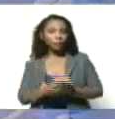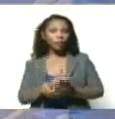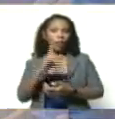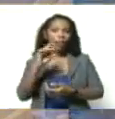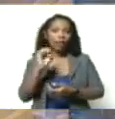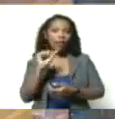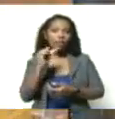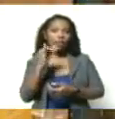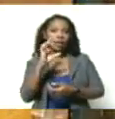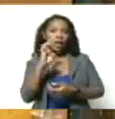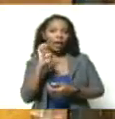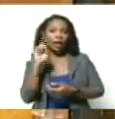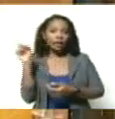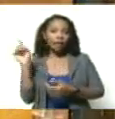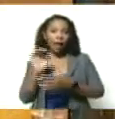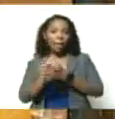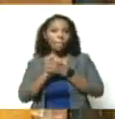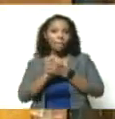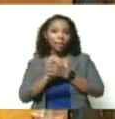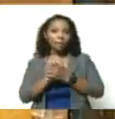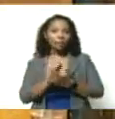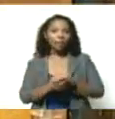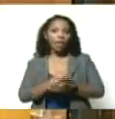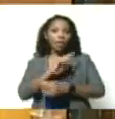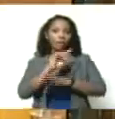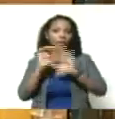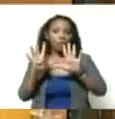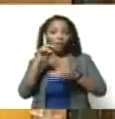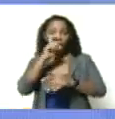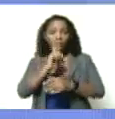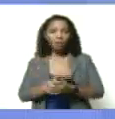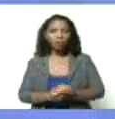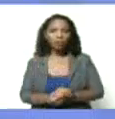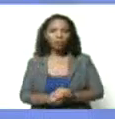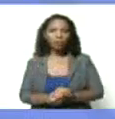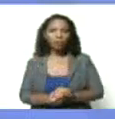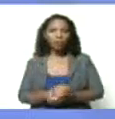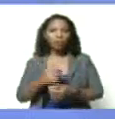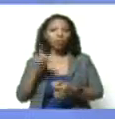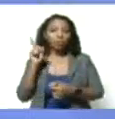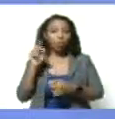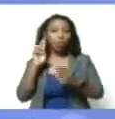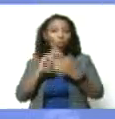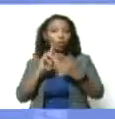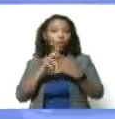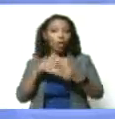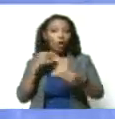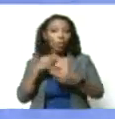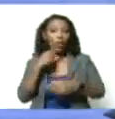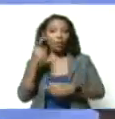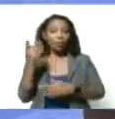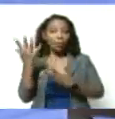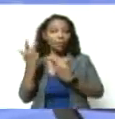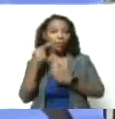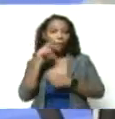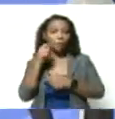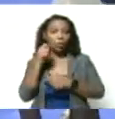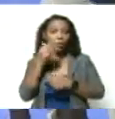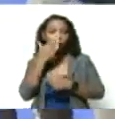amiga, amiga de los 19 años, lo conociste, Desiree, como lo dijiste, me lo dijiste hace